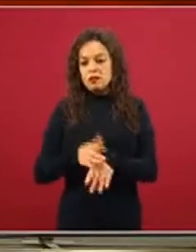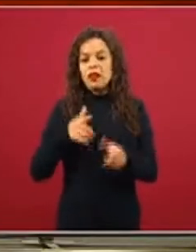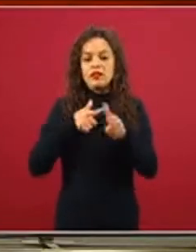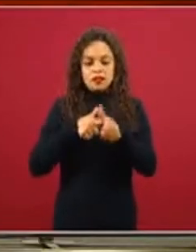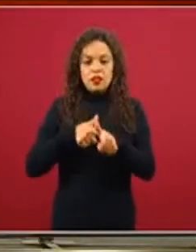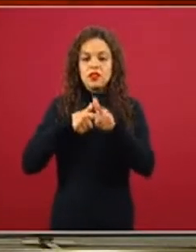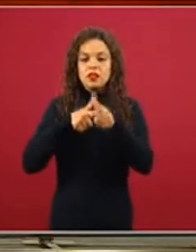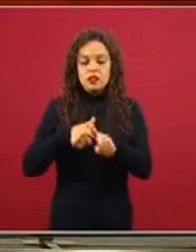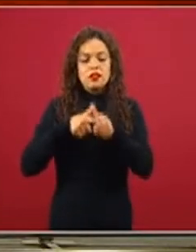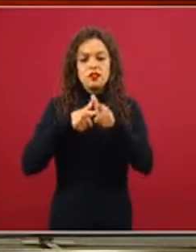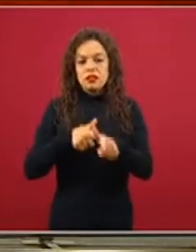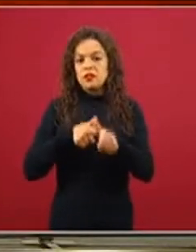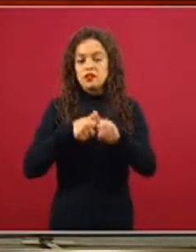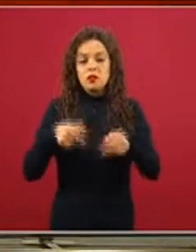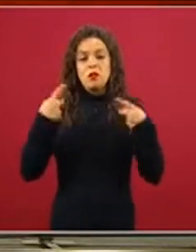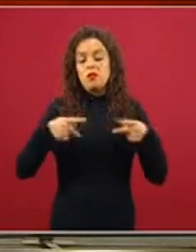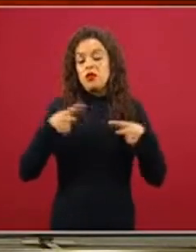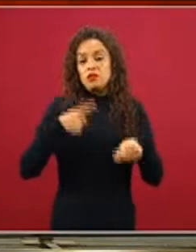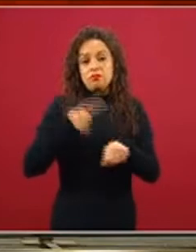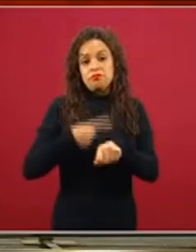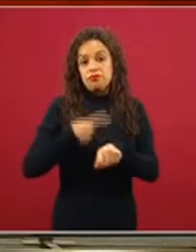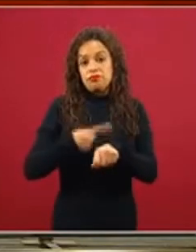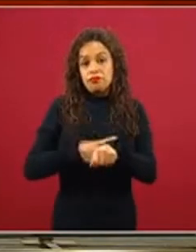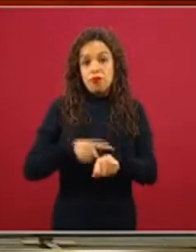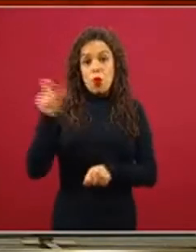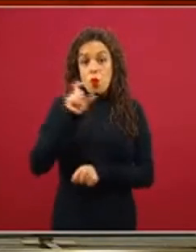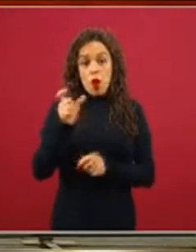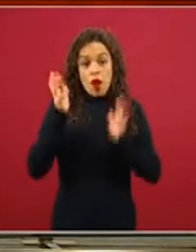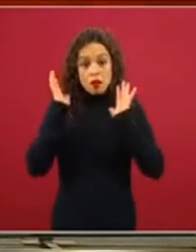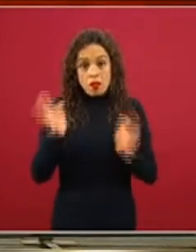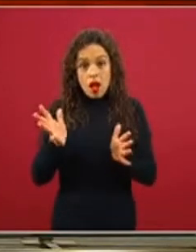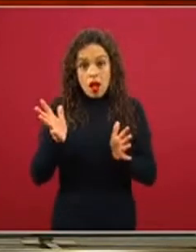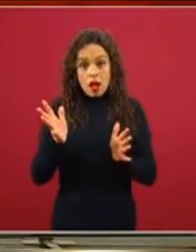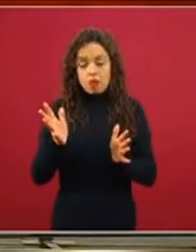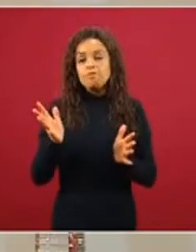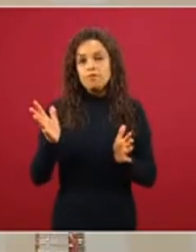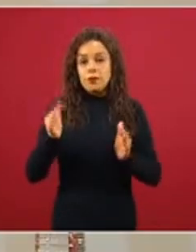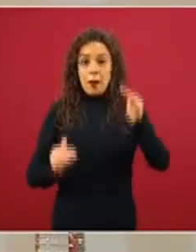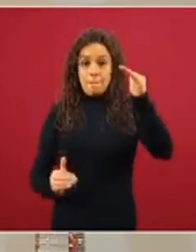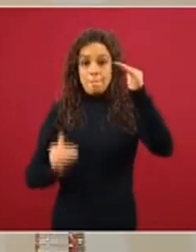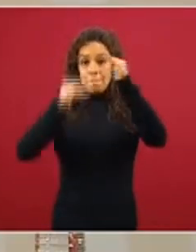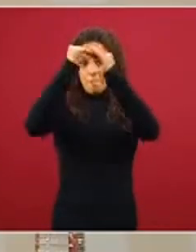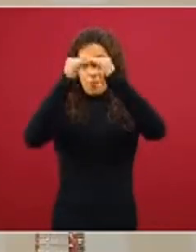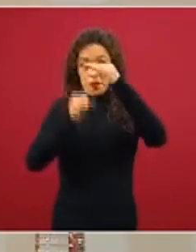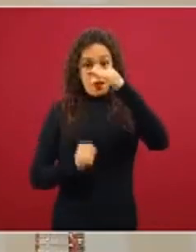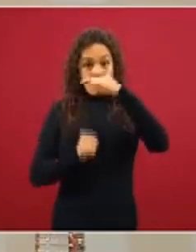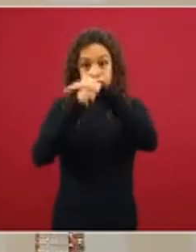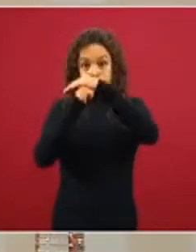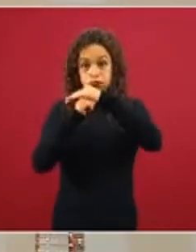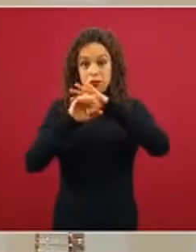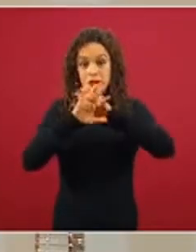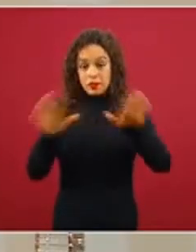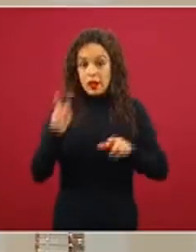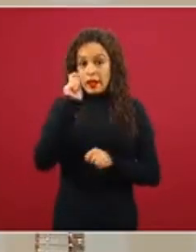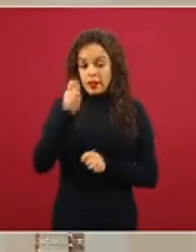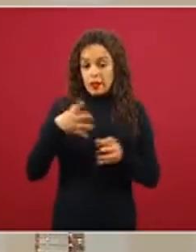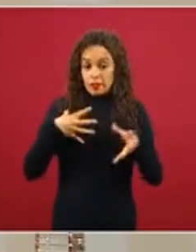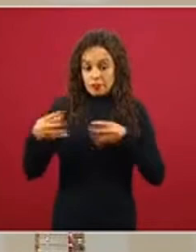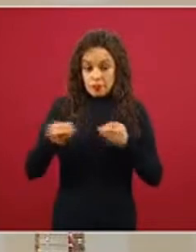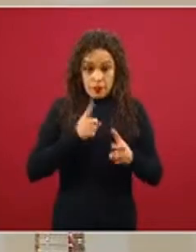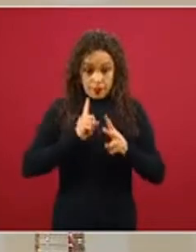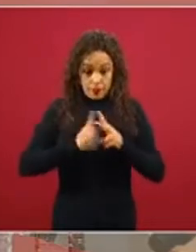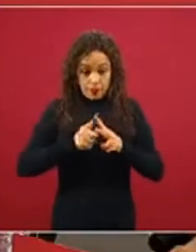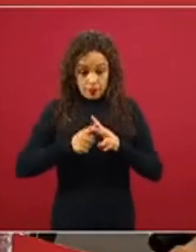casos. ¿Hasta cuándo? Hasta que lleguemos a un punto máximo de la transmisión que, de acuerdo a las predicciones